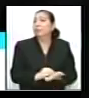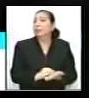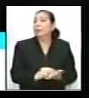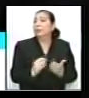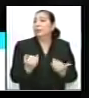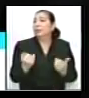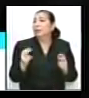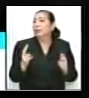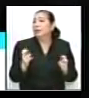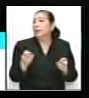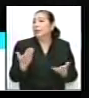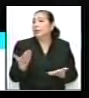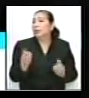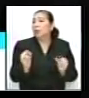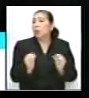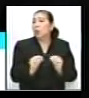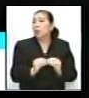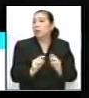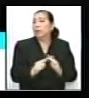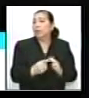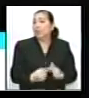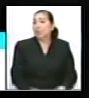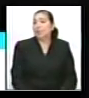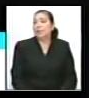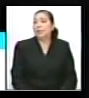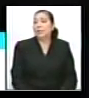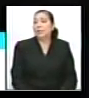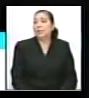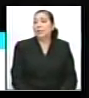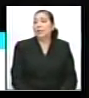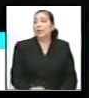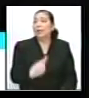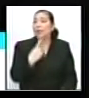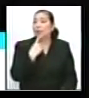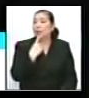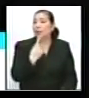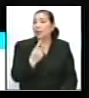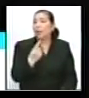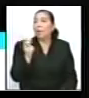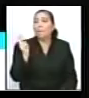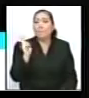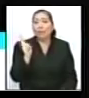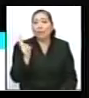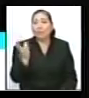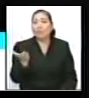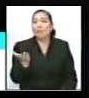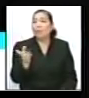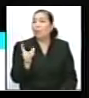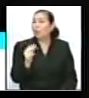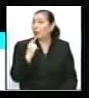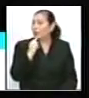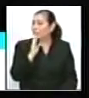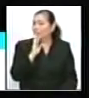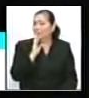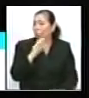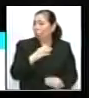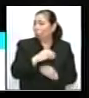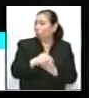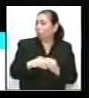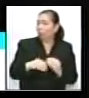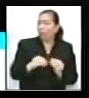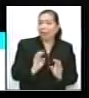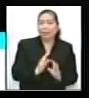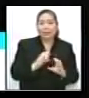tema de que hay un conjunto de indicios que, por ejemplo, señalan que los profesores, ya no estamos hablando del desorden de